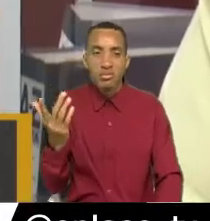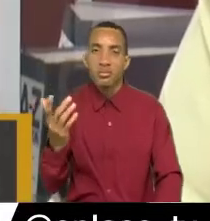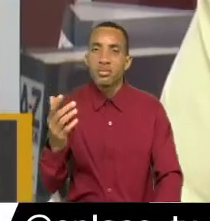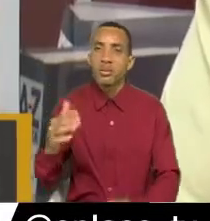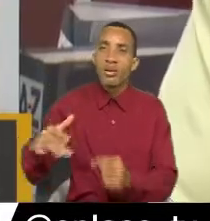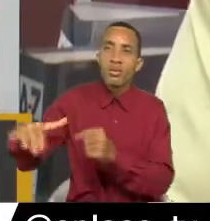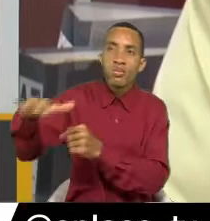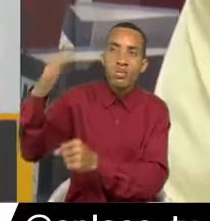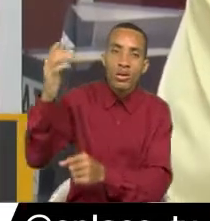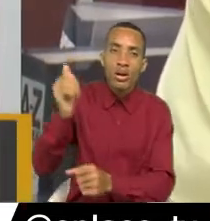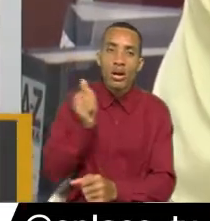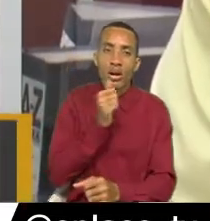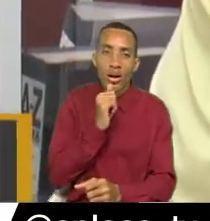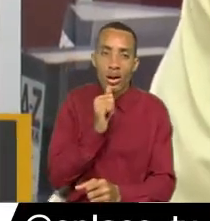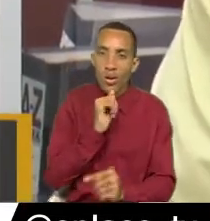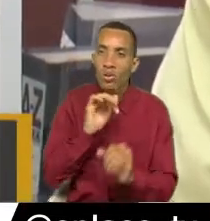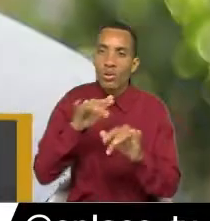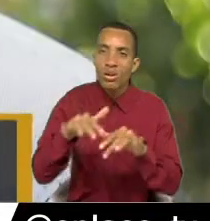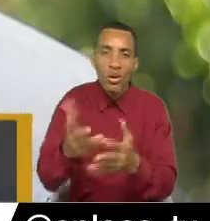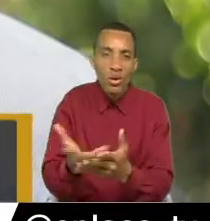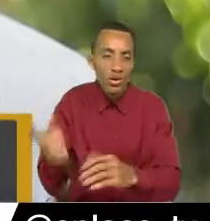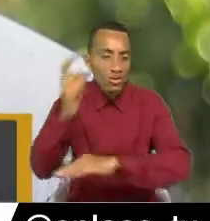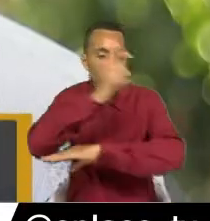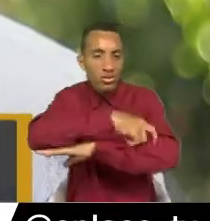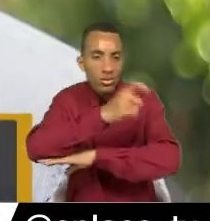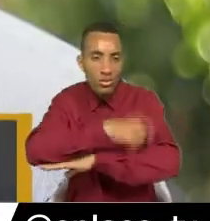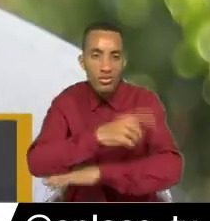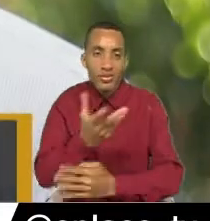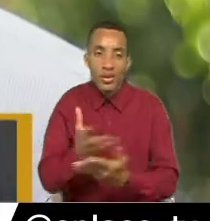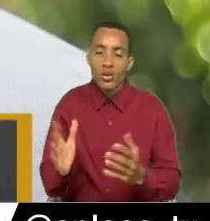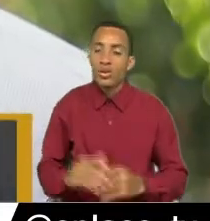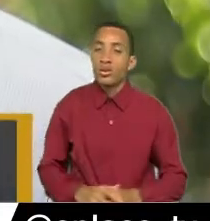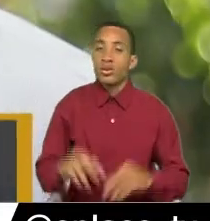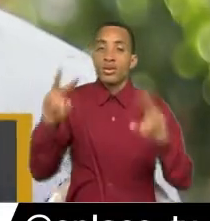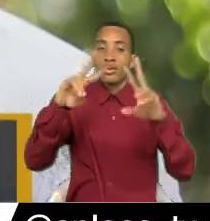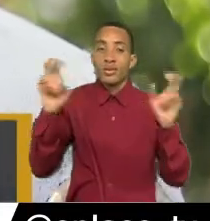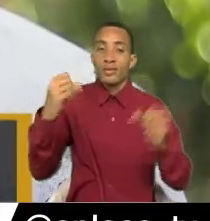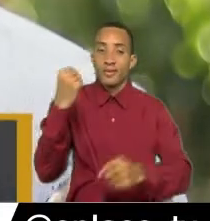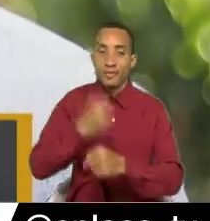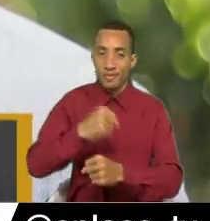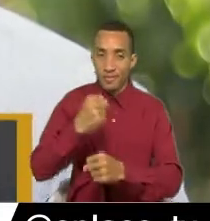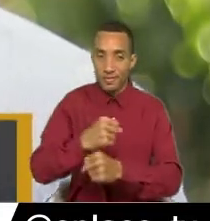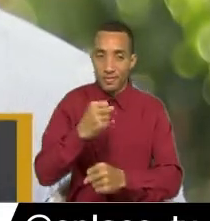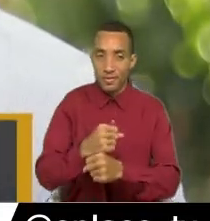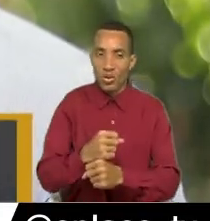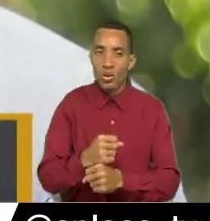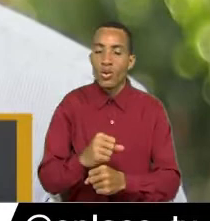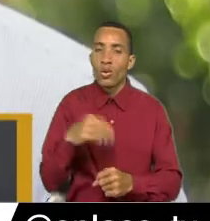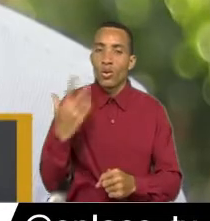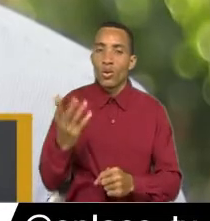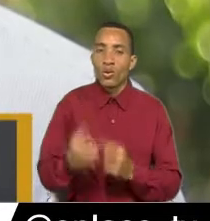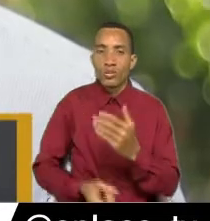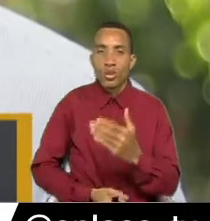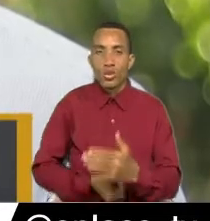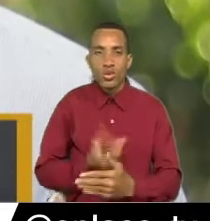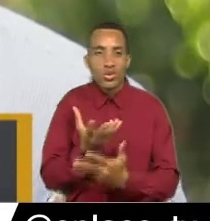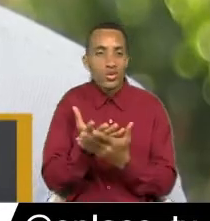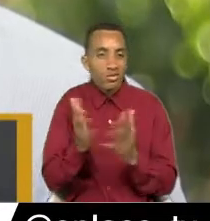sino también por temas de empleo, por temas de berraquera, de la forma propia de producción,